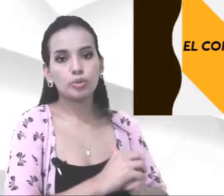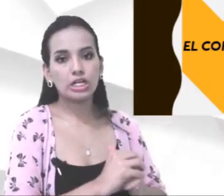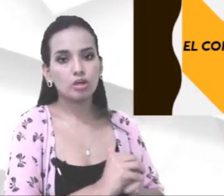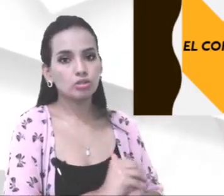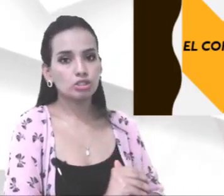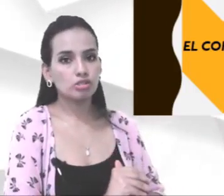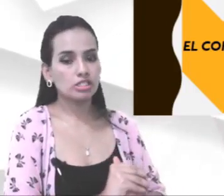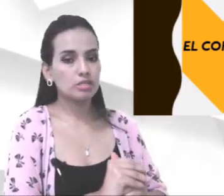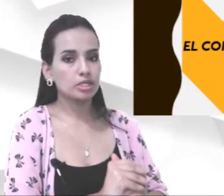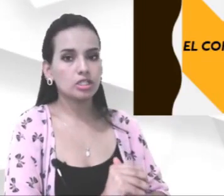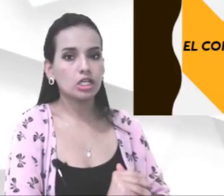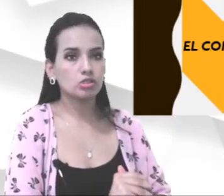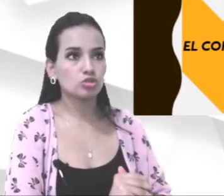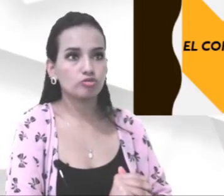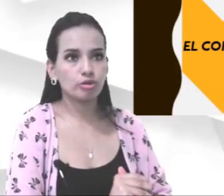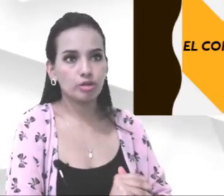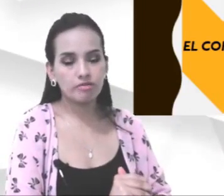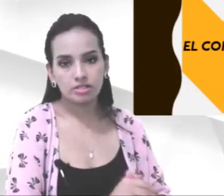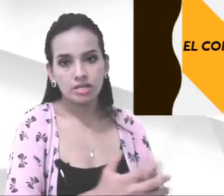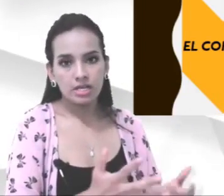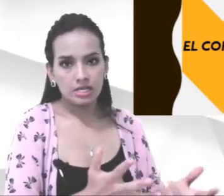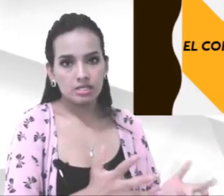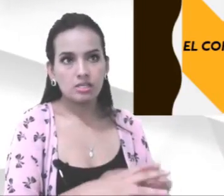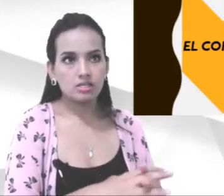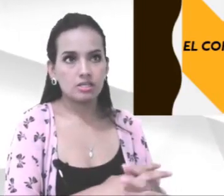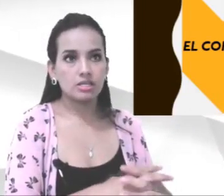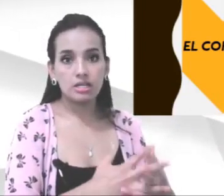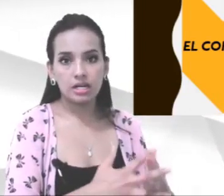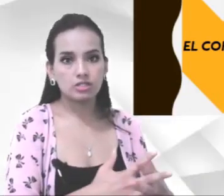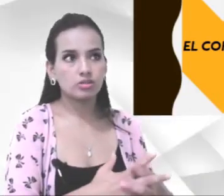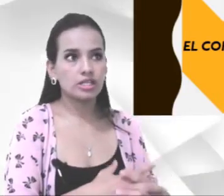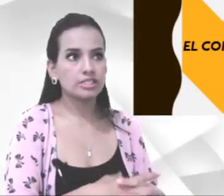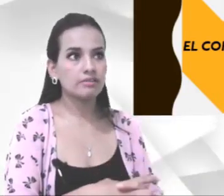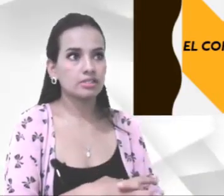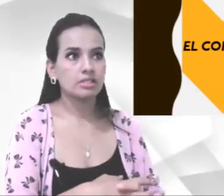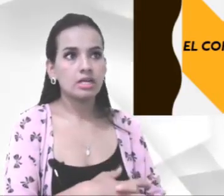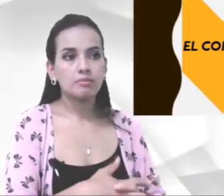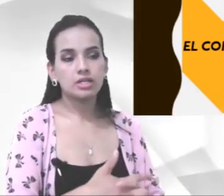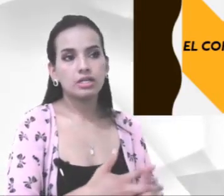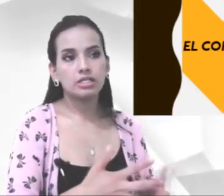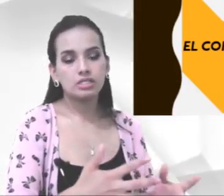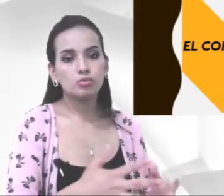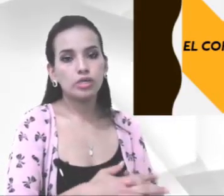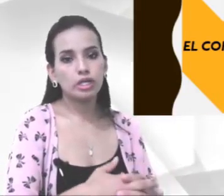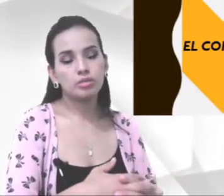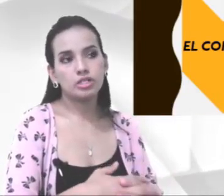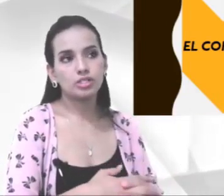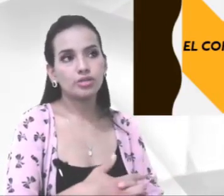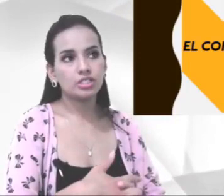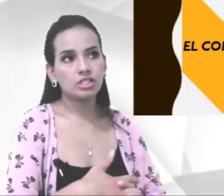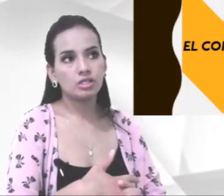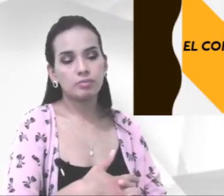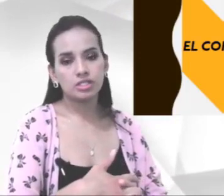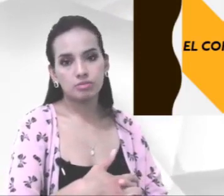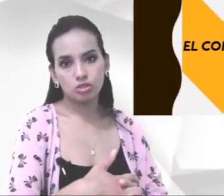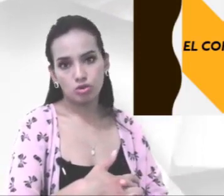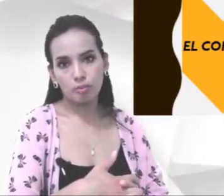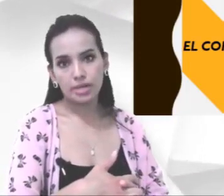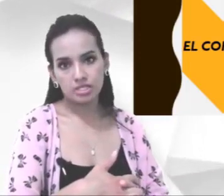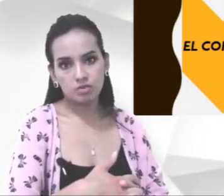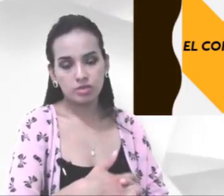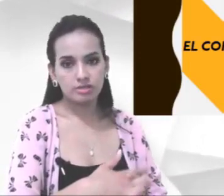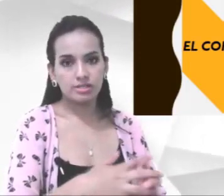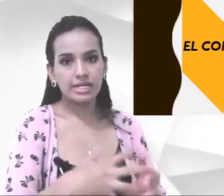a otro porque las condiciones climáticas no son favorables ese es el caso de las aves verdad y decimos que la migración ese desplazamiento